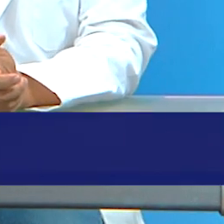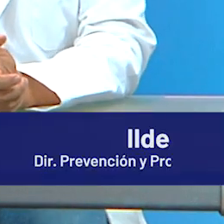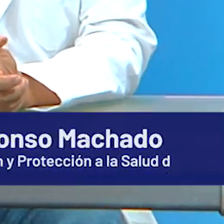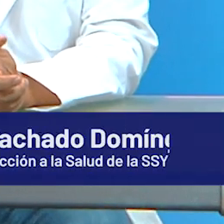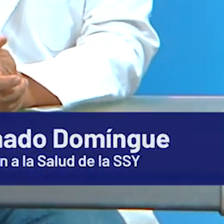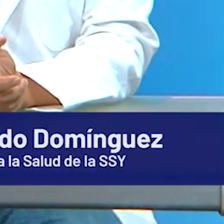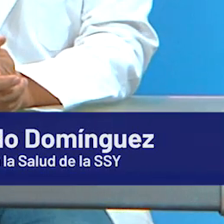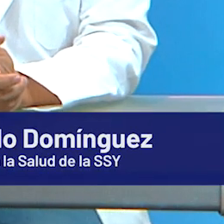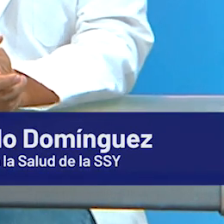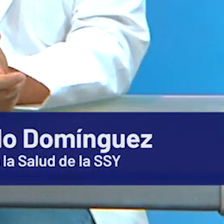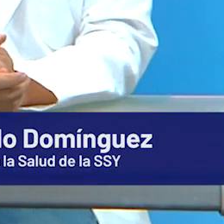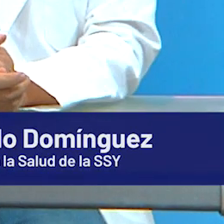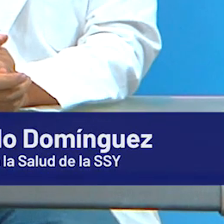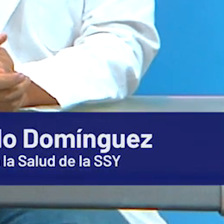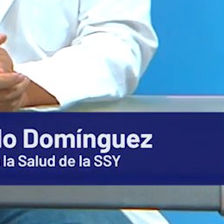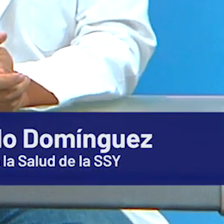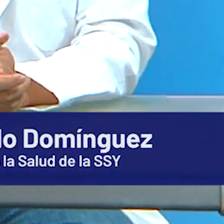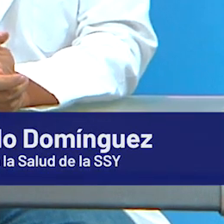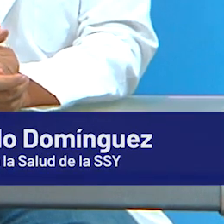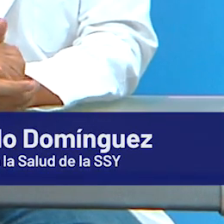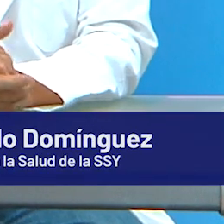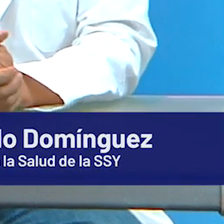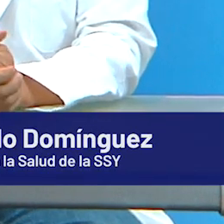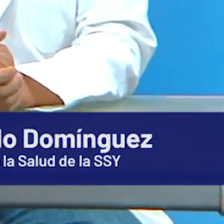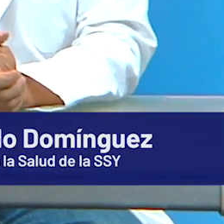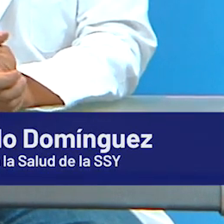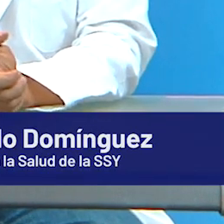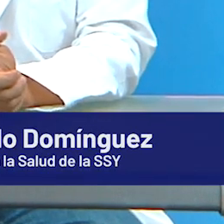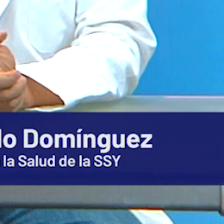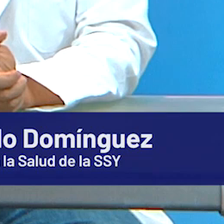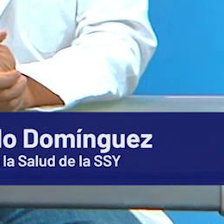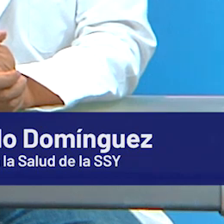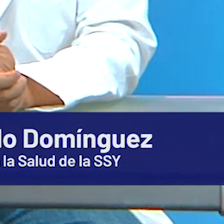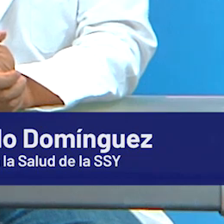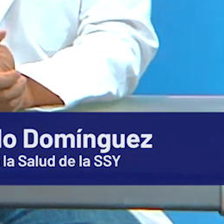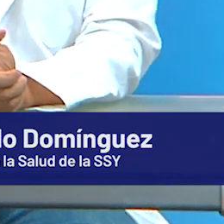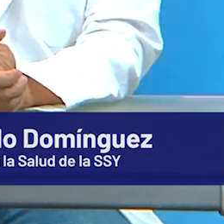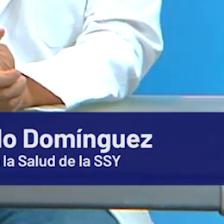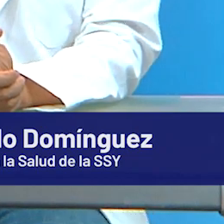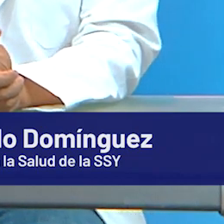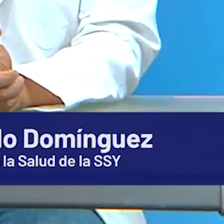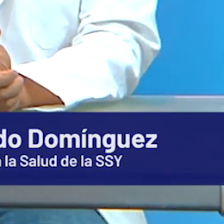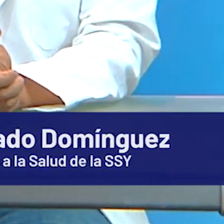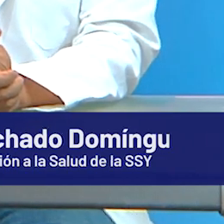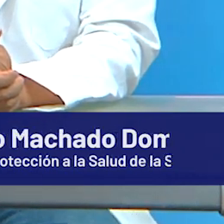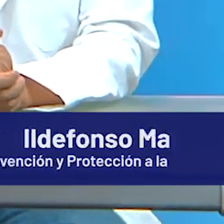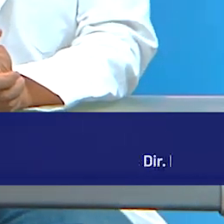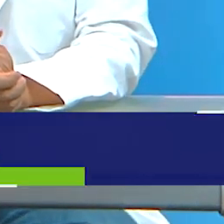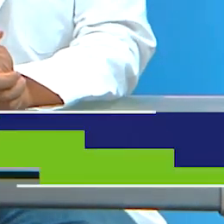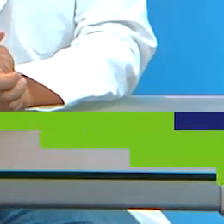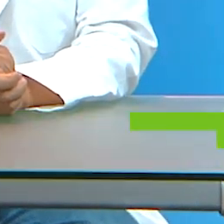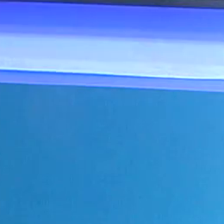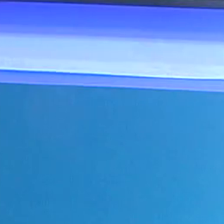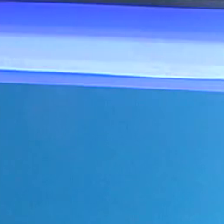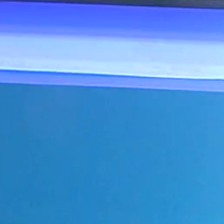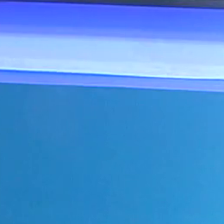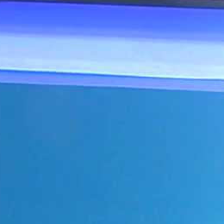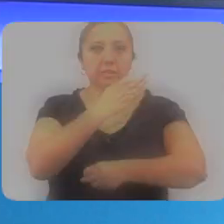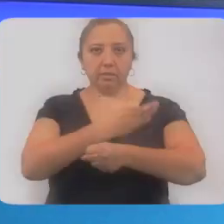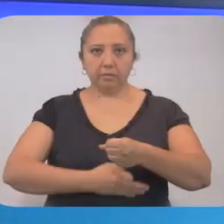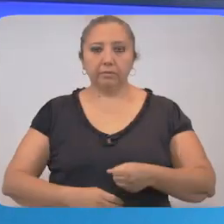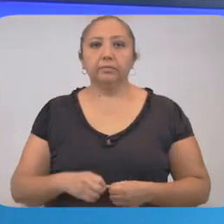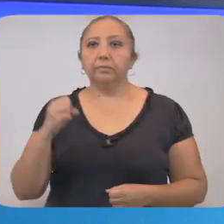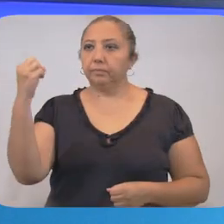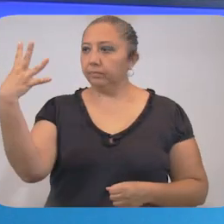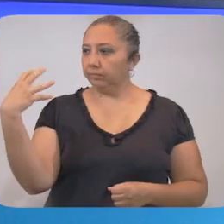Buenas tardes. En este momento daremos la información diaria relacionada con el COVID-19. Doctor, por favor. Gracias, doctor. Buenas tardes.